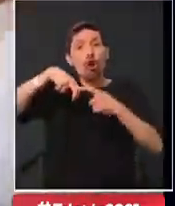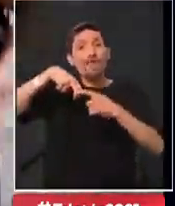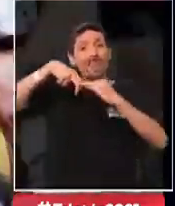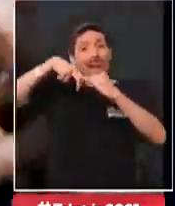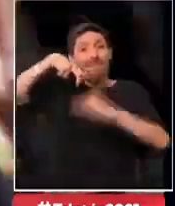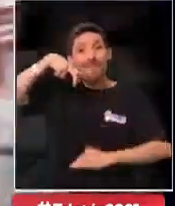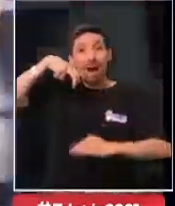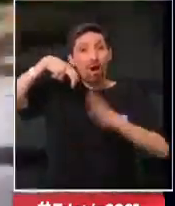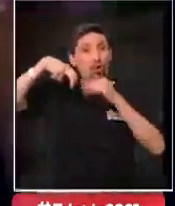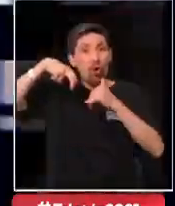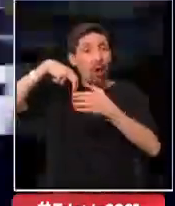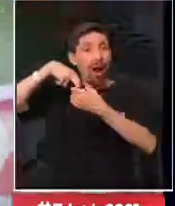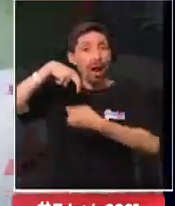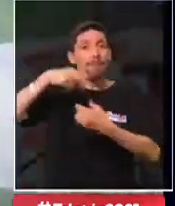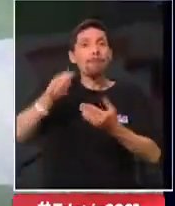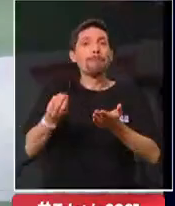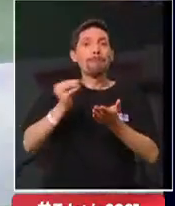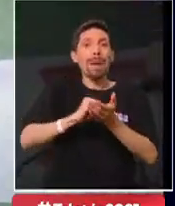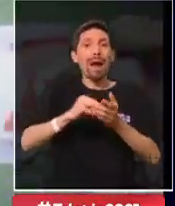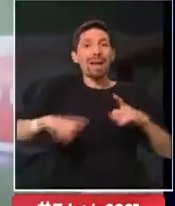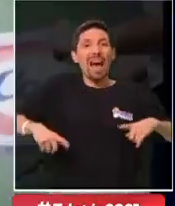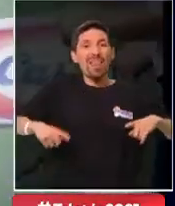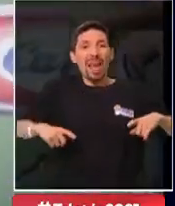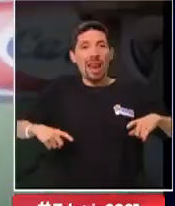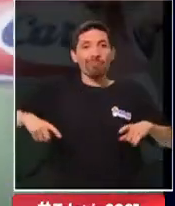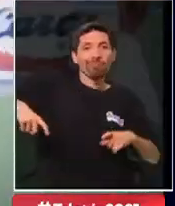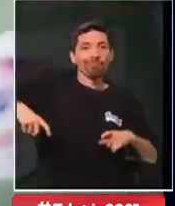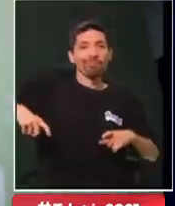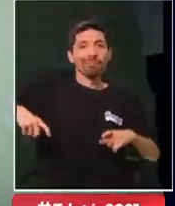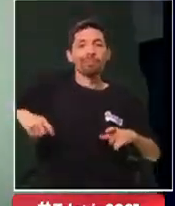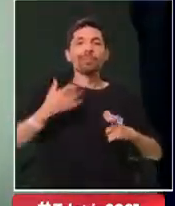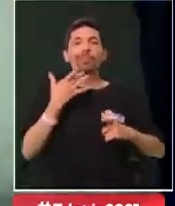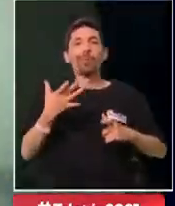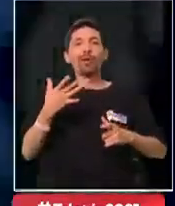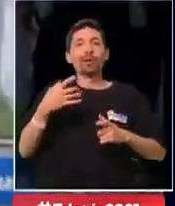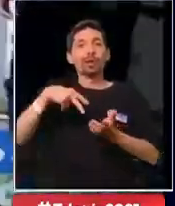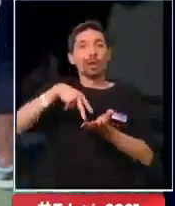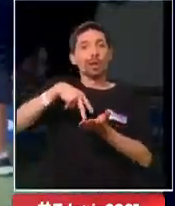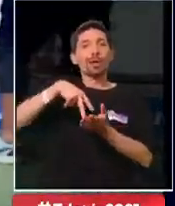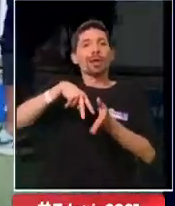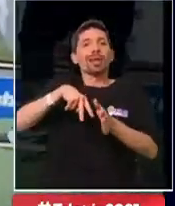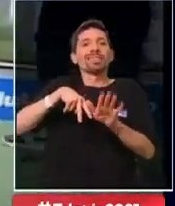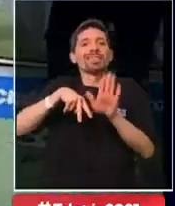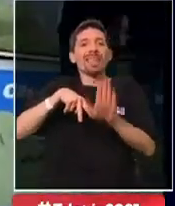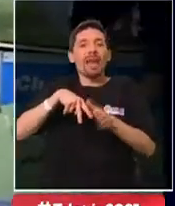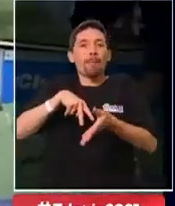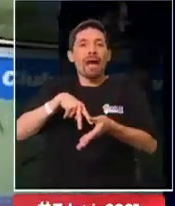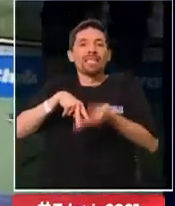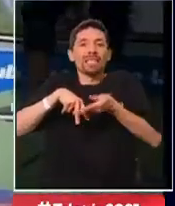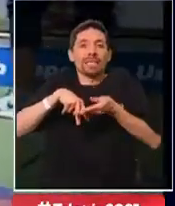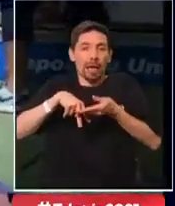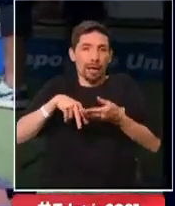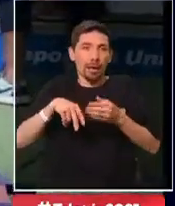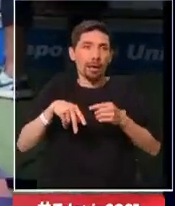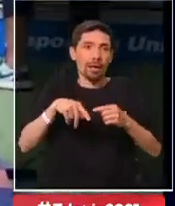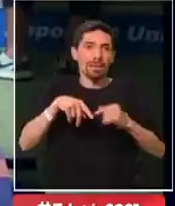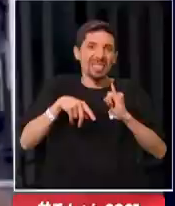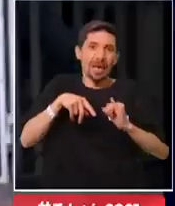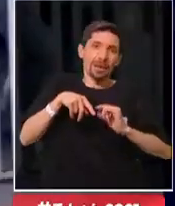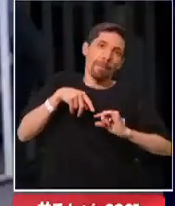pequeña displasia de cadera, producto del mismo accidente, porque esta pierna no le creció tanto como la derecha como la izquierda. Porque ella